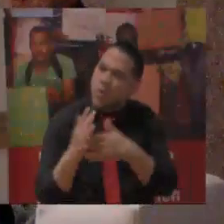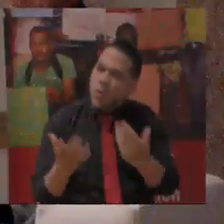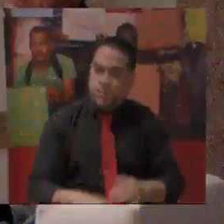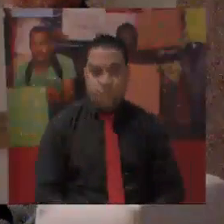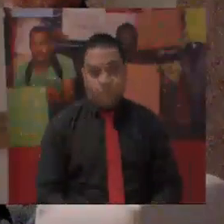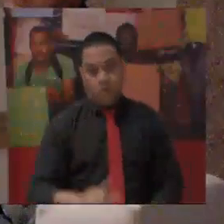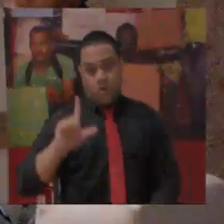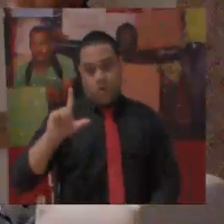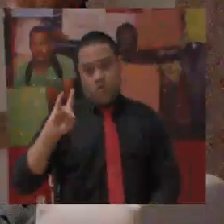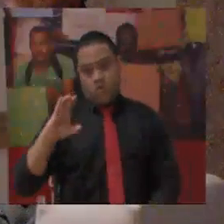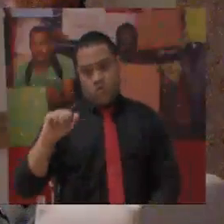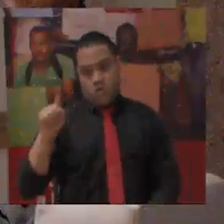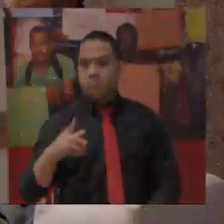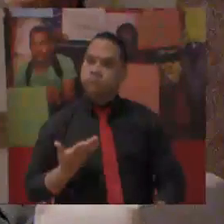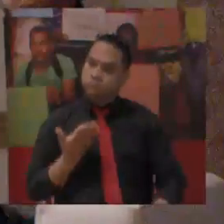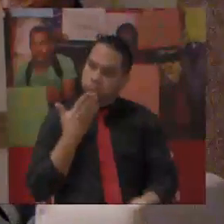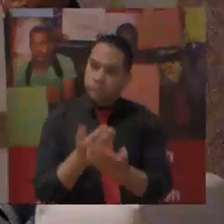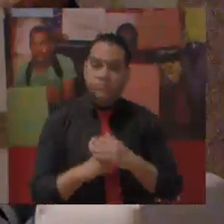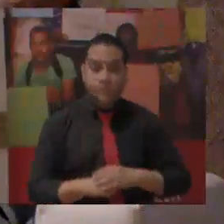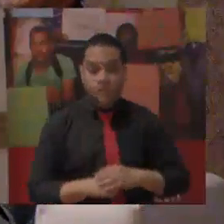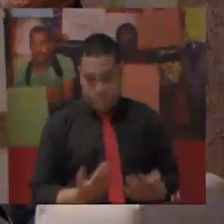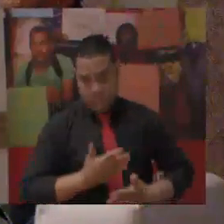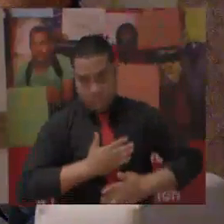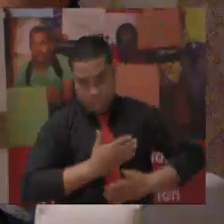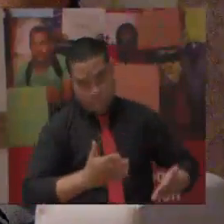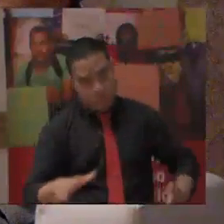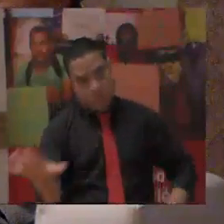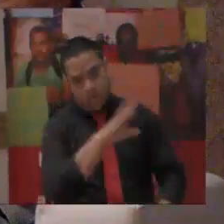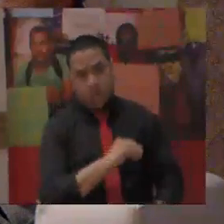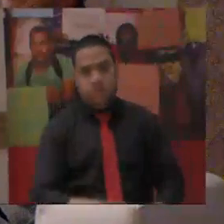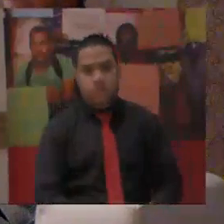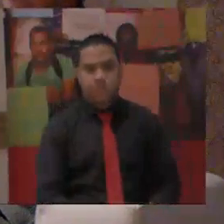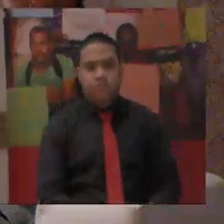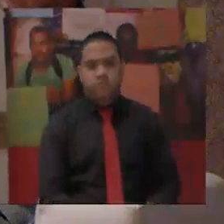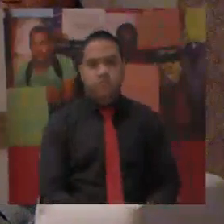Lucas, muchísimas gracias. Un saludo muy especial para todos.